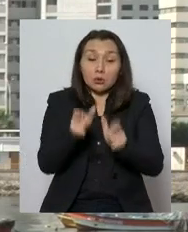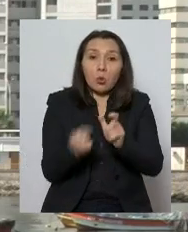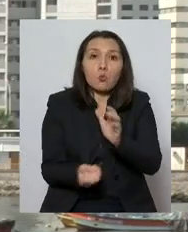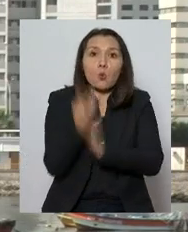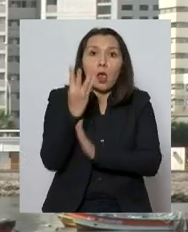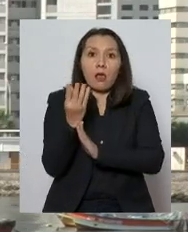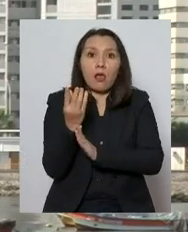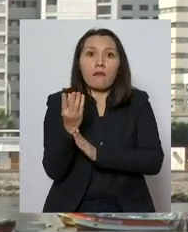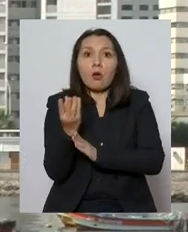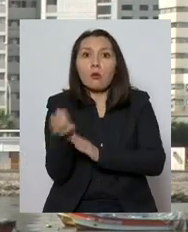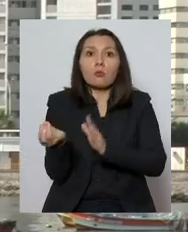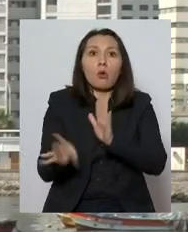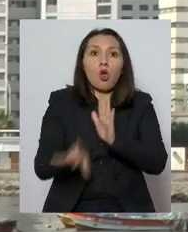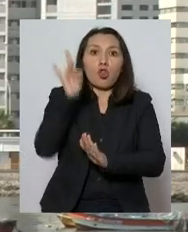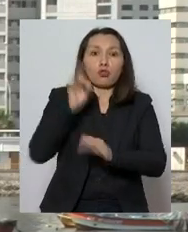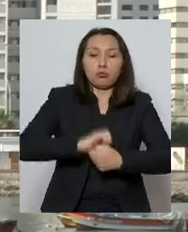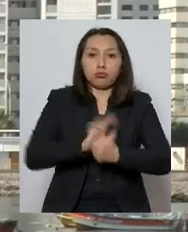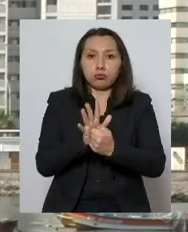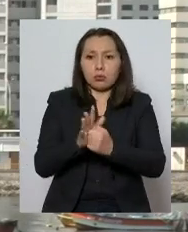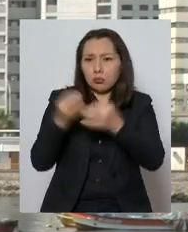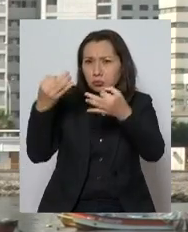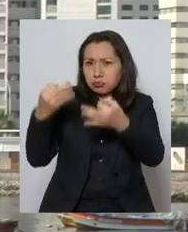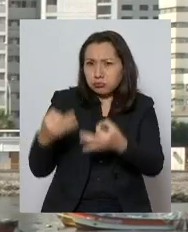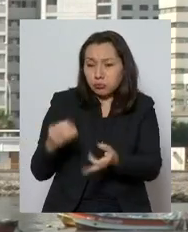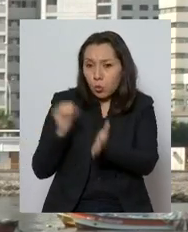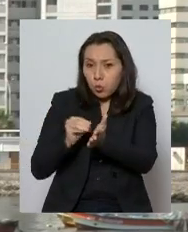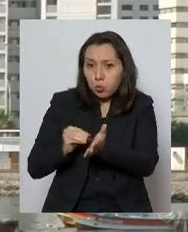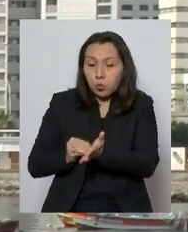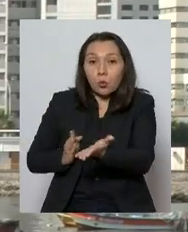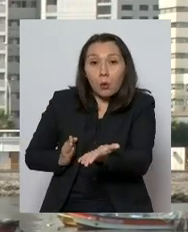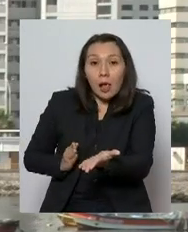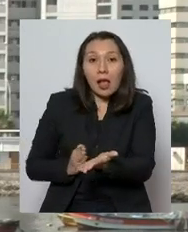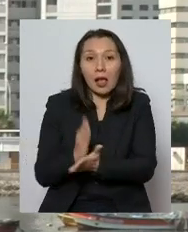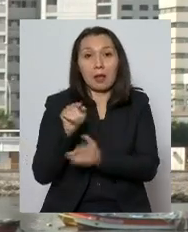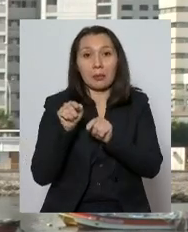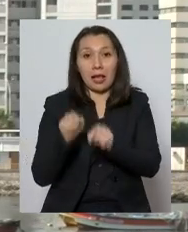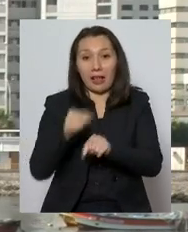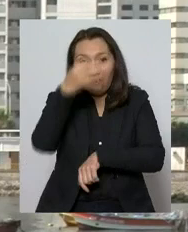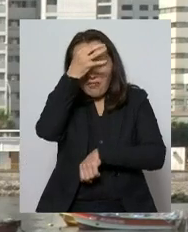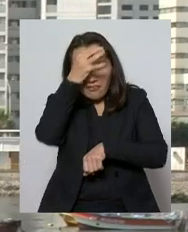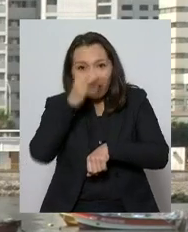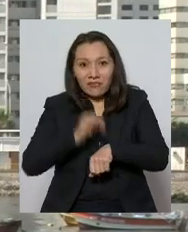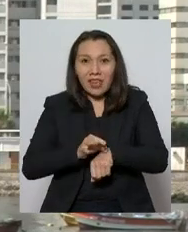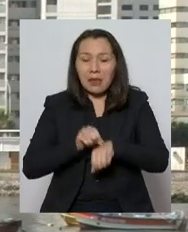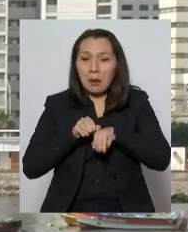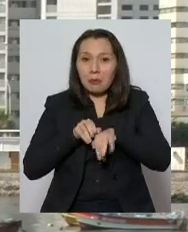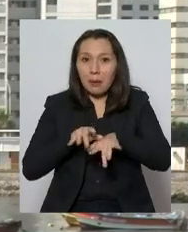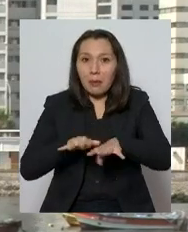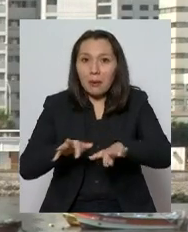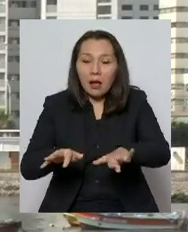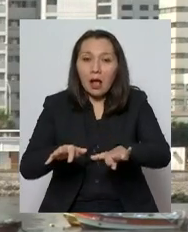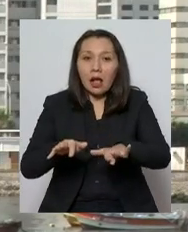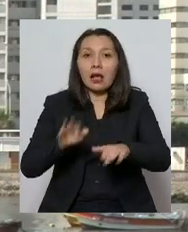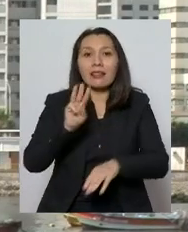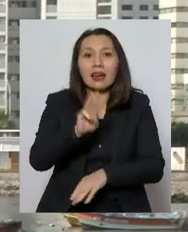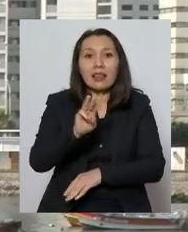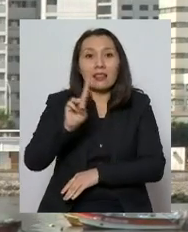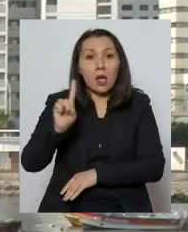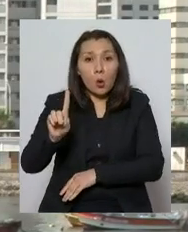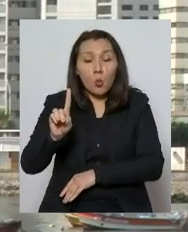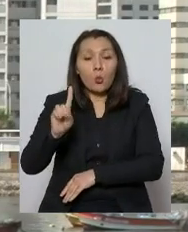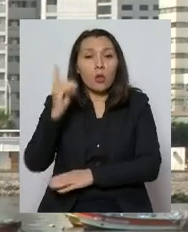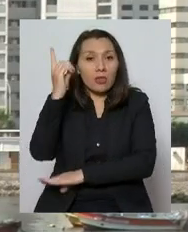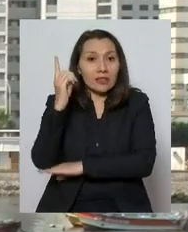nuevos casos del que se tenga registro desde el inicio de esta enfermedad, de esta pandemia, el 31